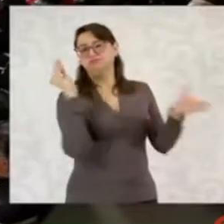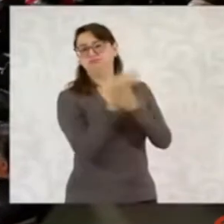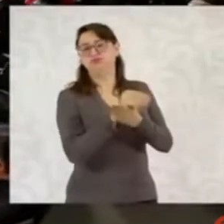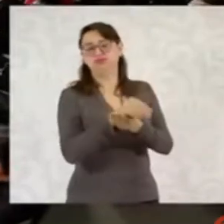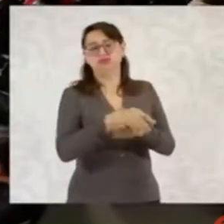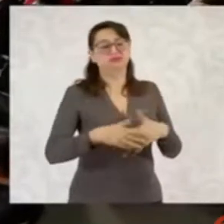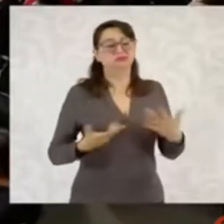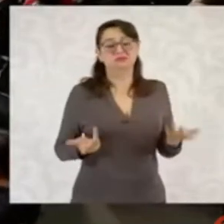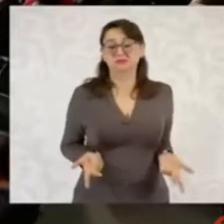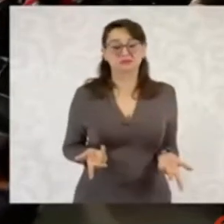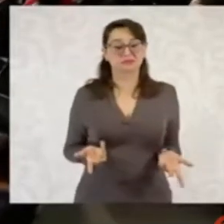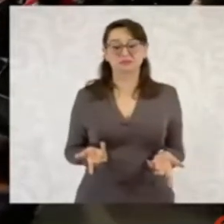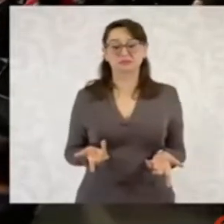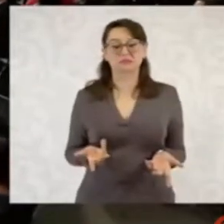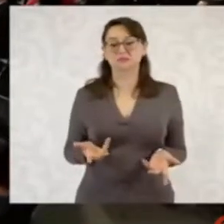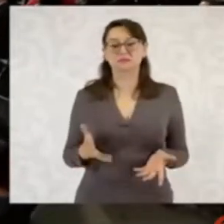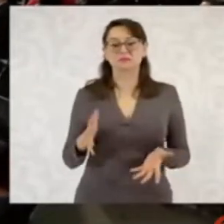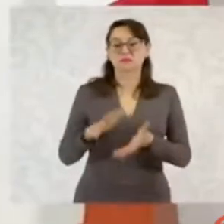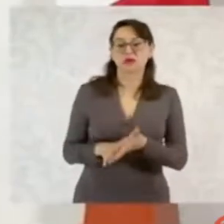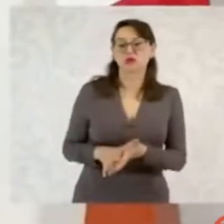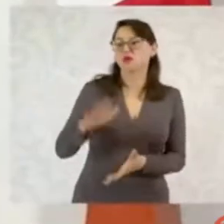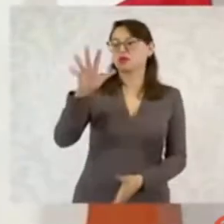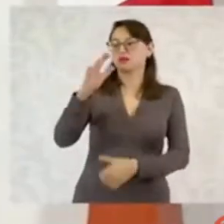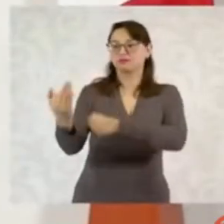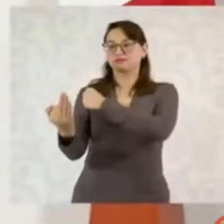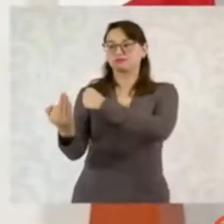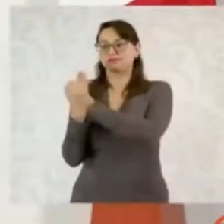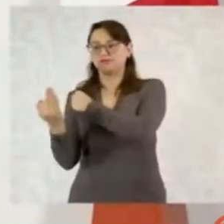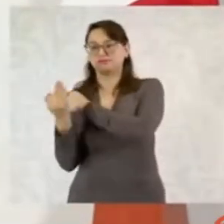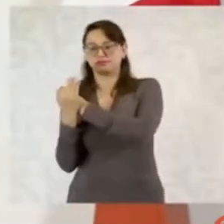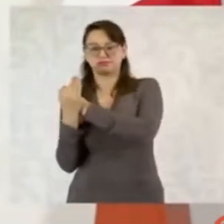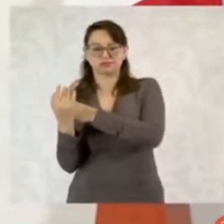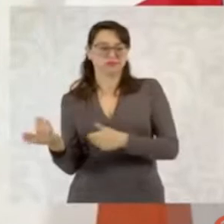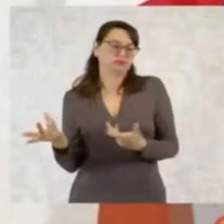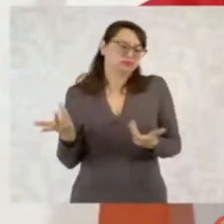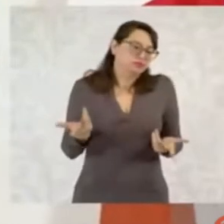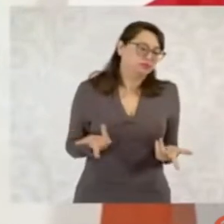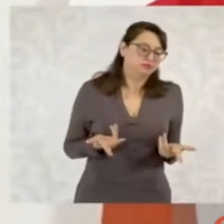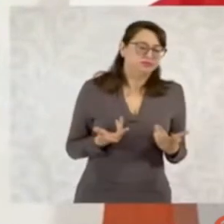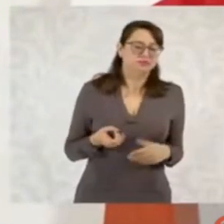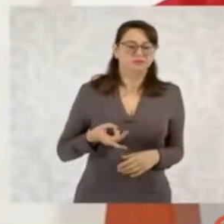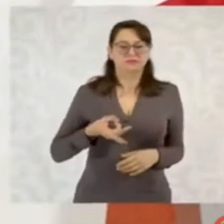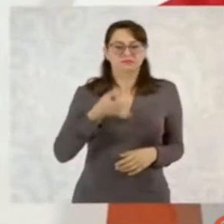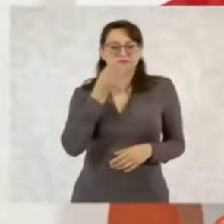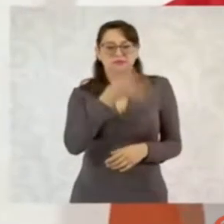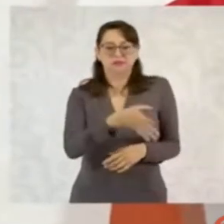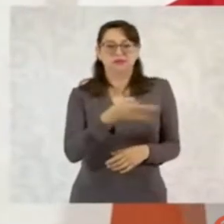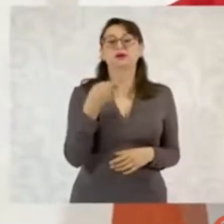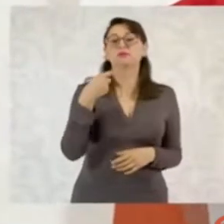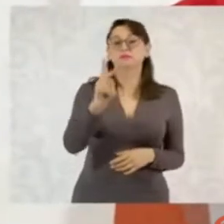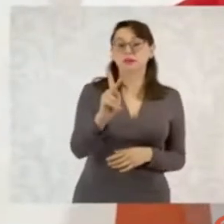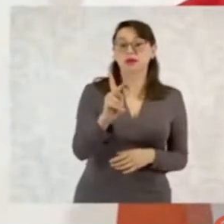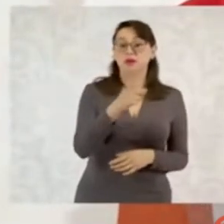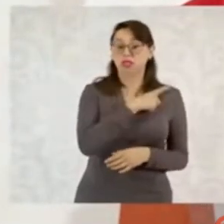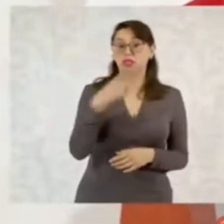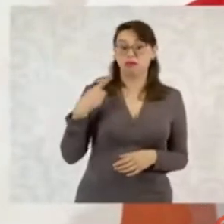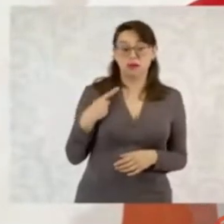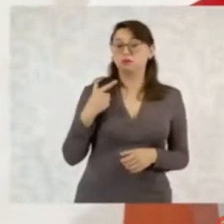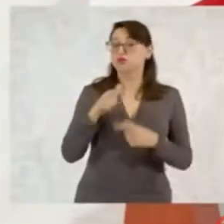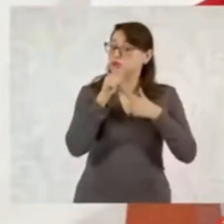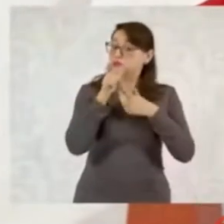30% que obtuvimos nosotros frente al segundo lugar. De todas maneras, es muy importante denunciarlo,